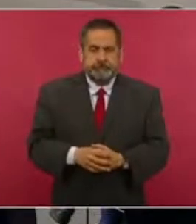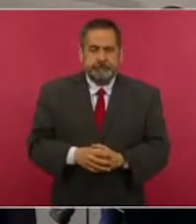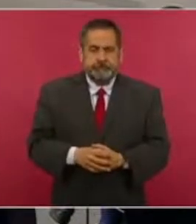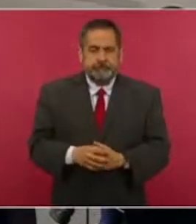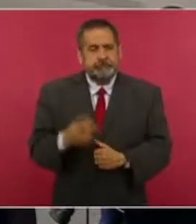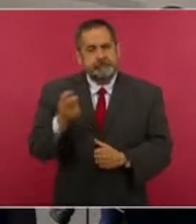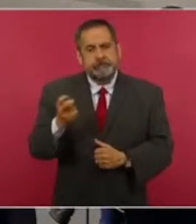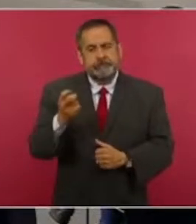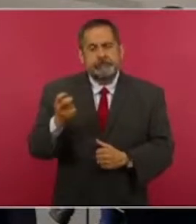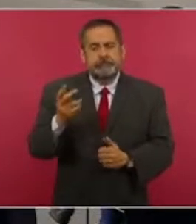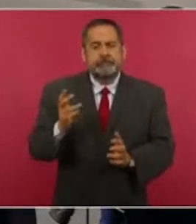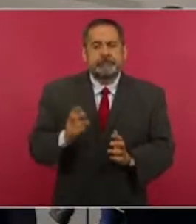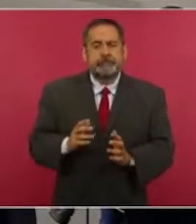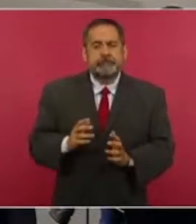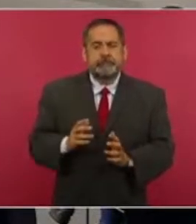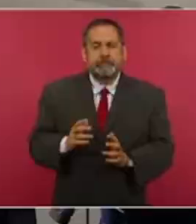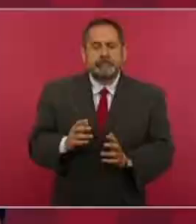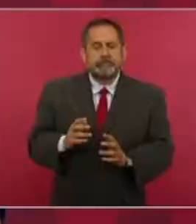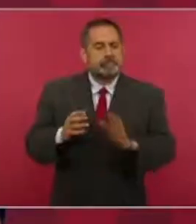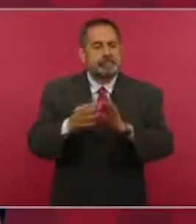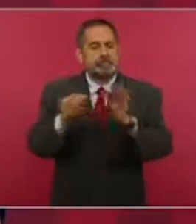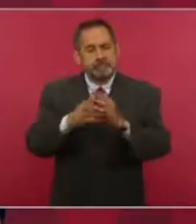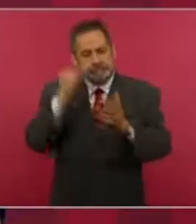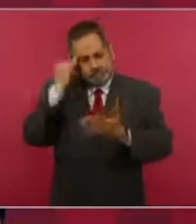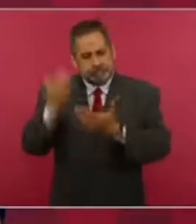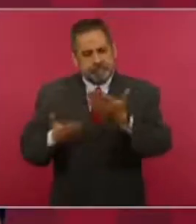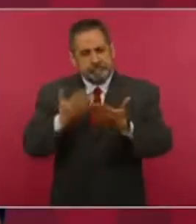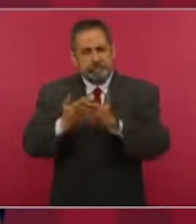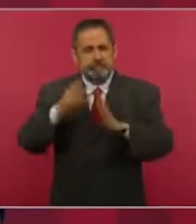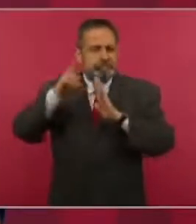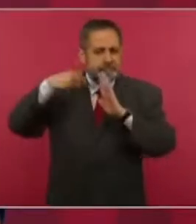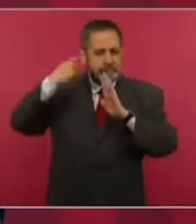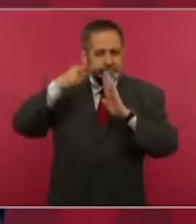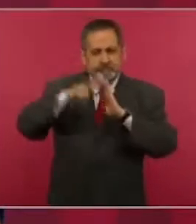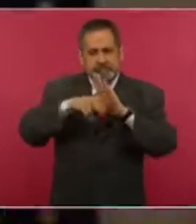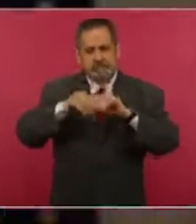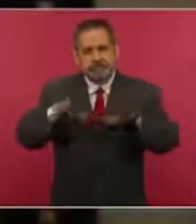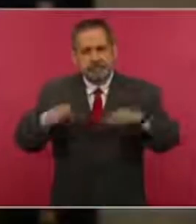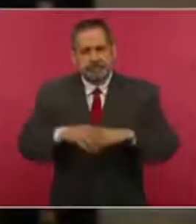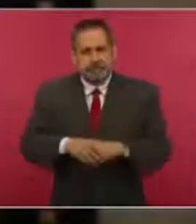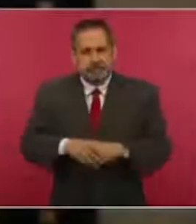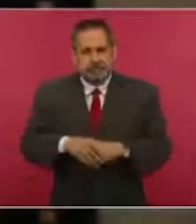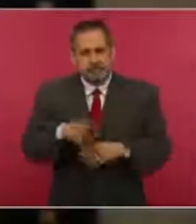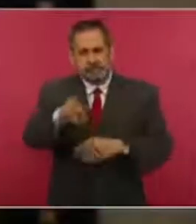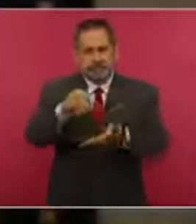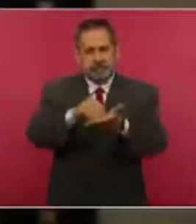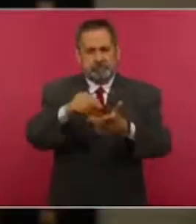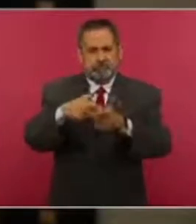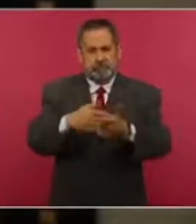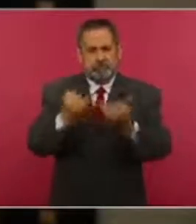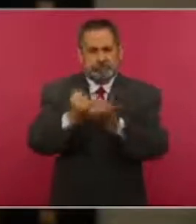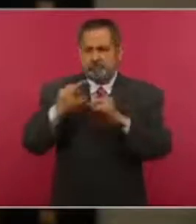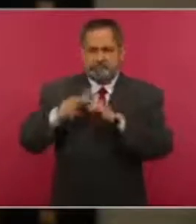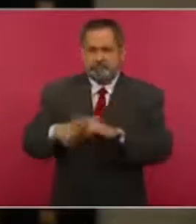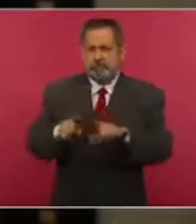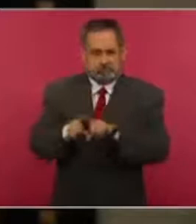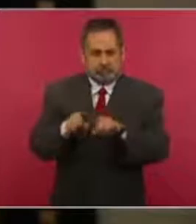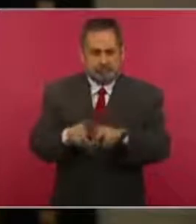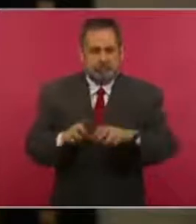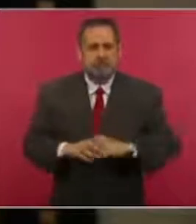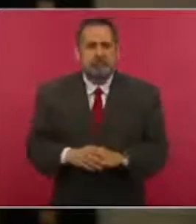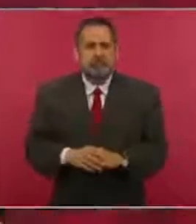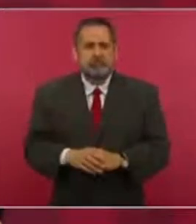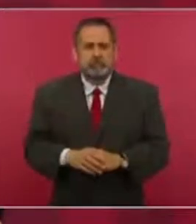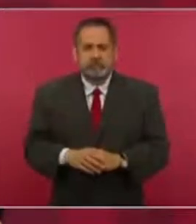eso es lo que vamos a plantear en el mensaje. Desde luego, ¿sigue su posición como desde el inicio? Que sí, no